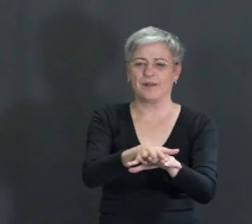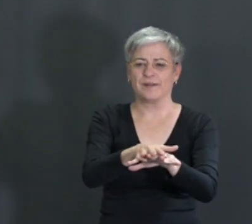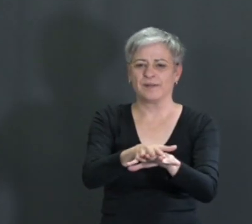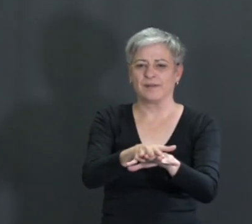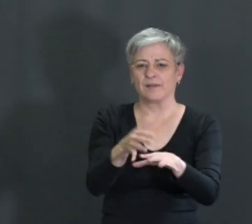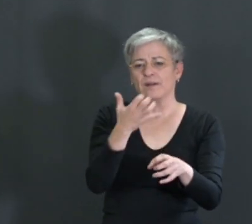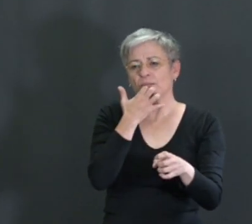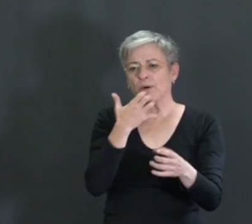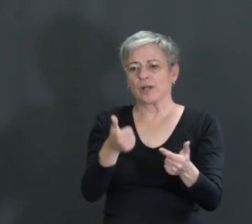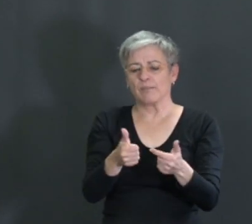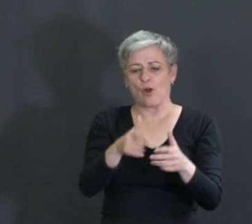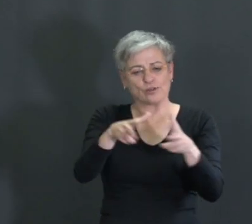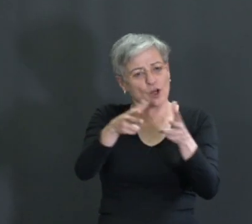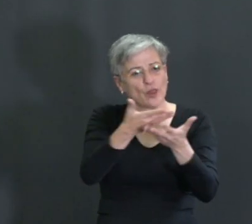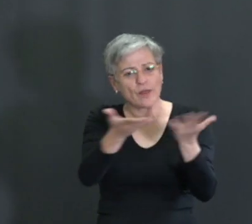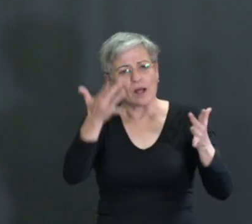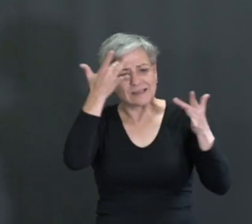sido sensibilizada.